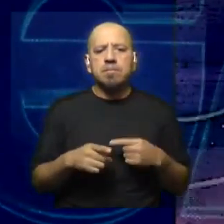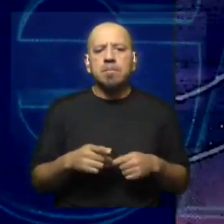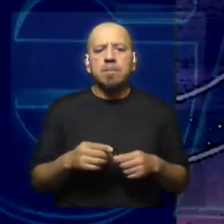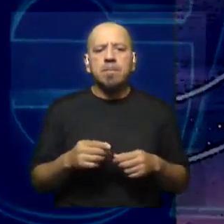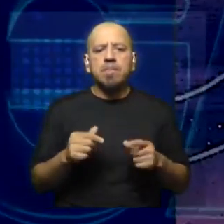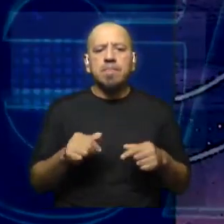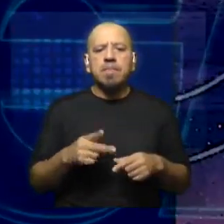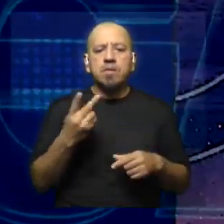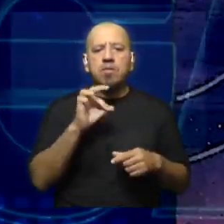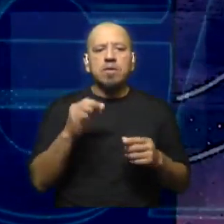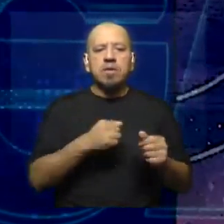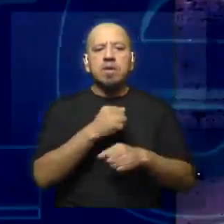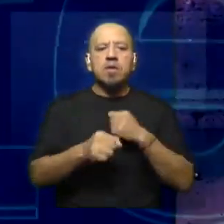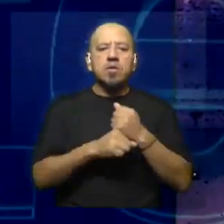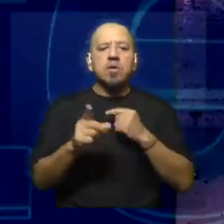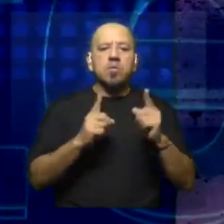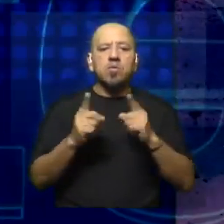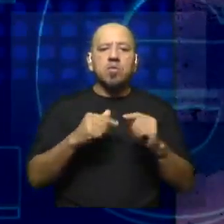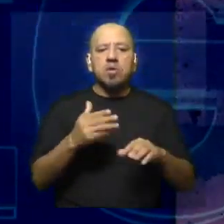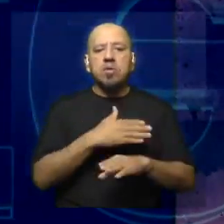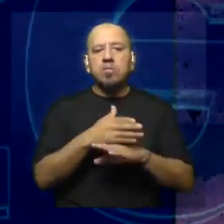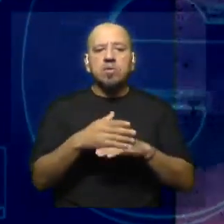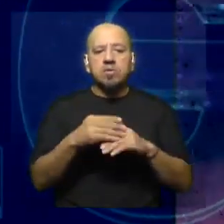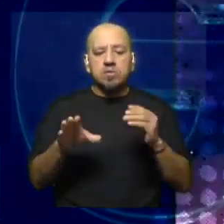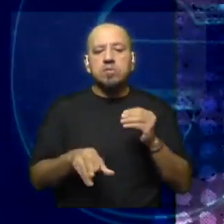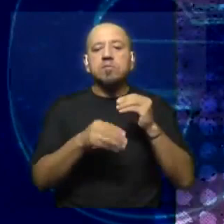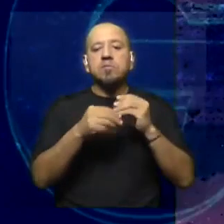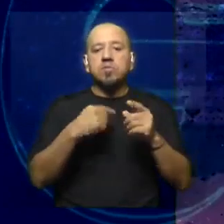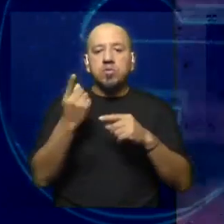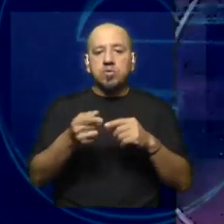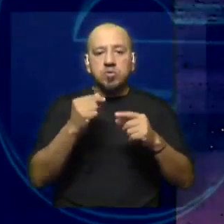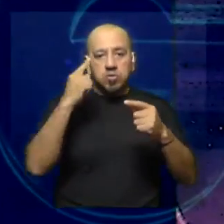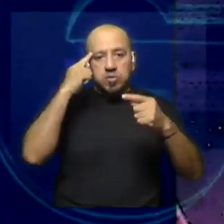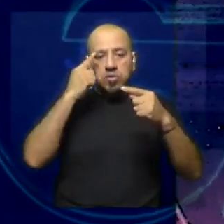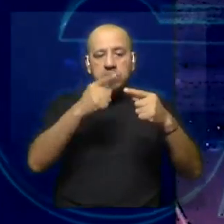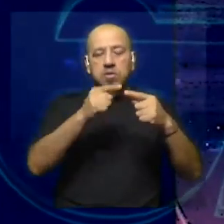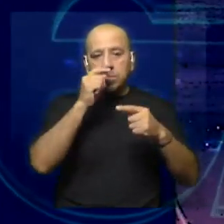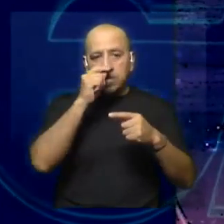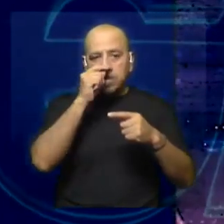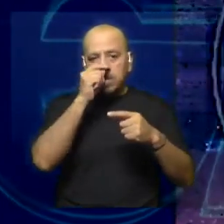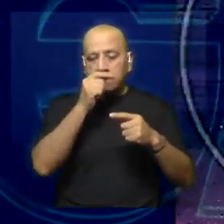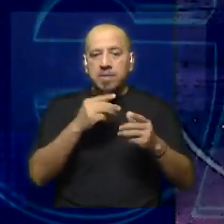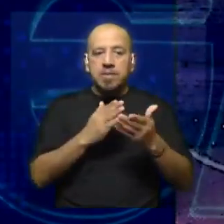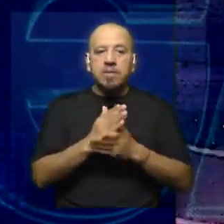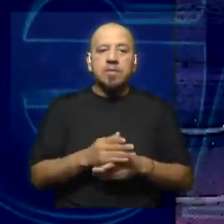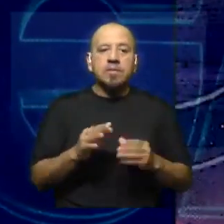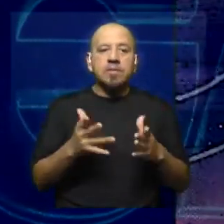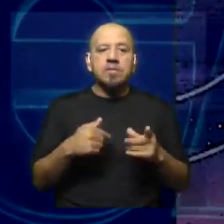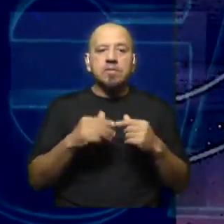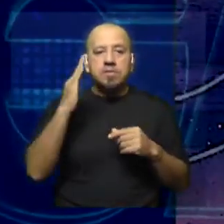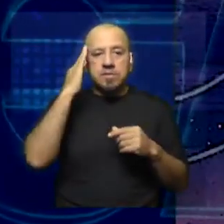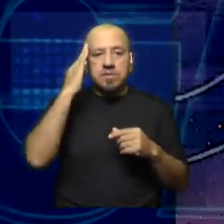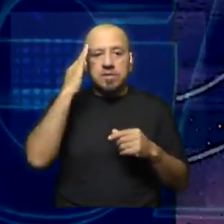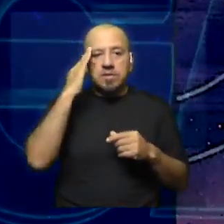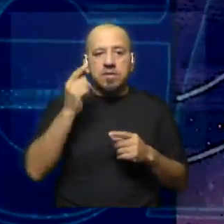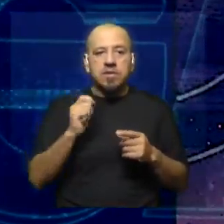al principio de estos 20 años fueron algunos y después se fueron sumando otros objetivos. Sí, como que el horizonte lejano siempre fue parecido, que tiene que ver con saber más sobre